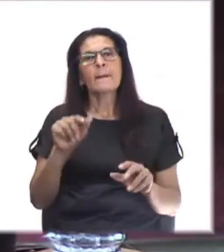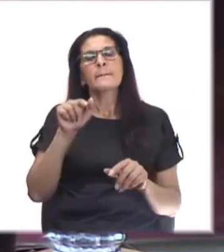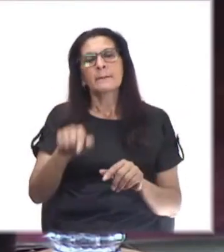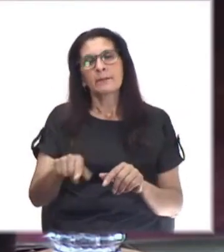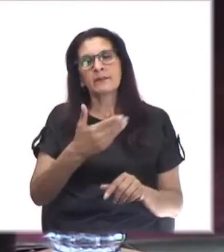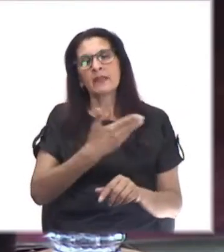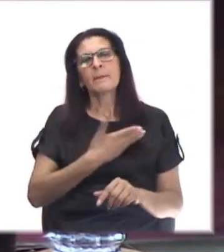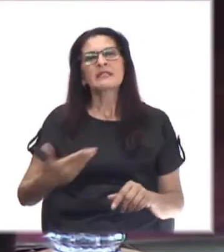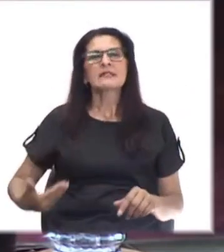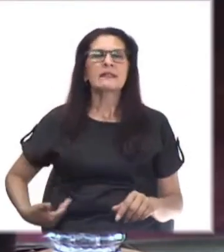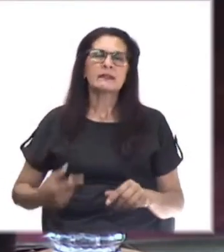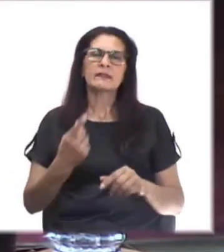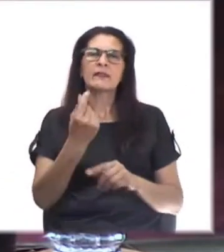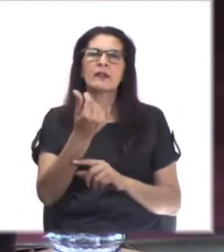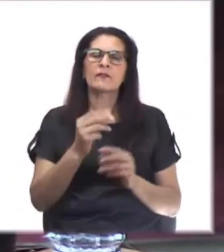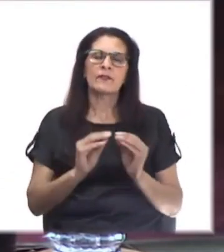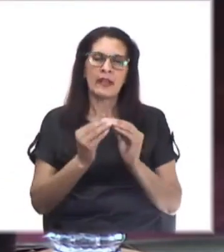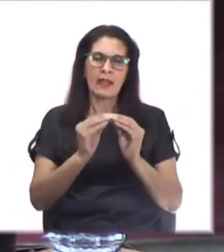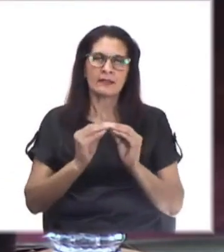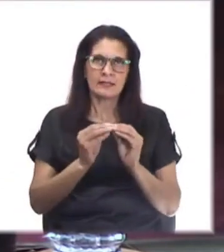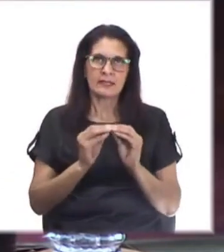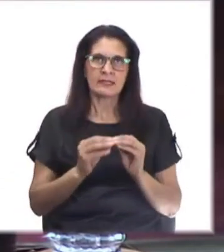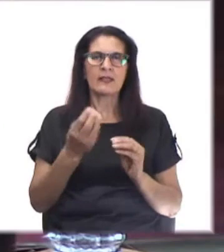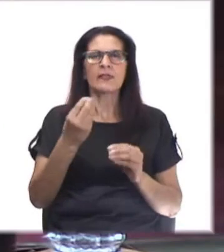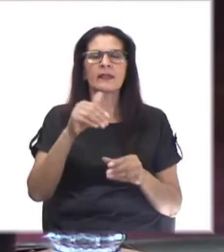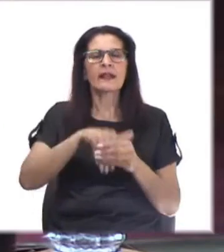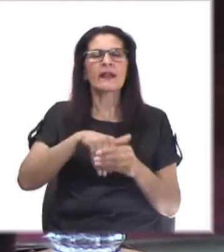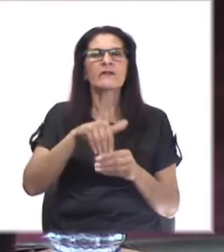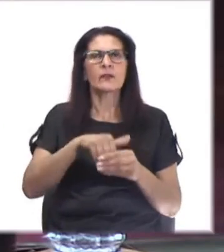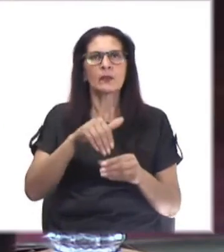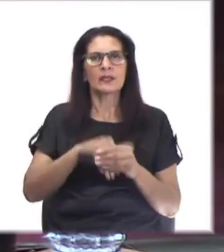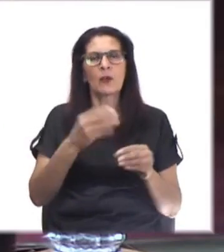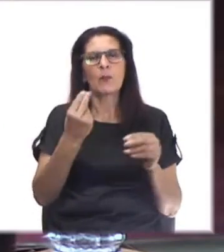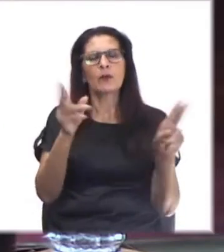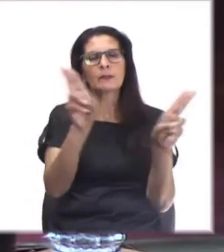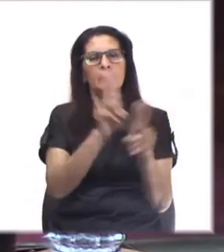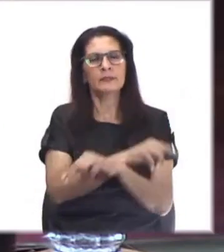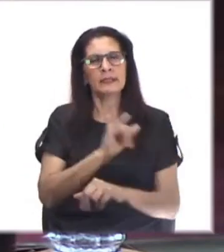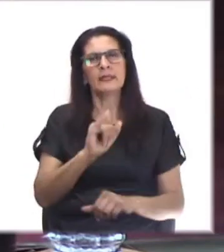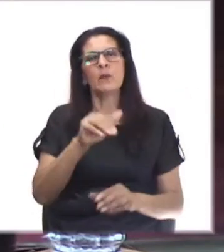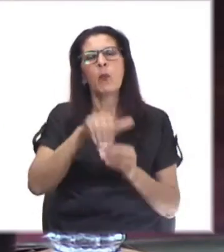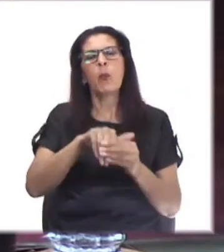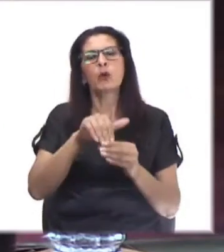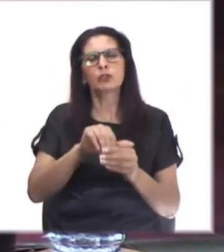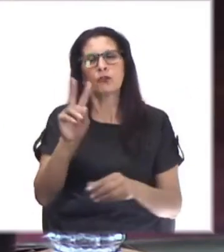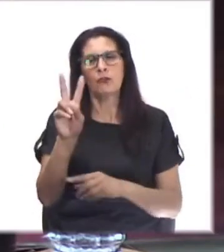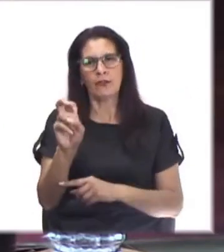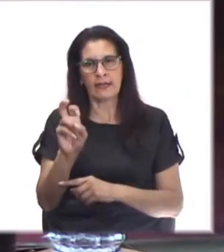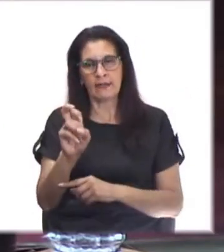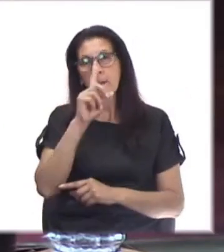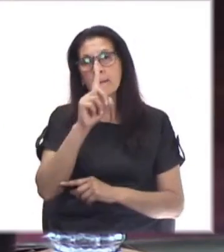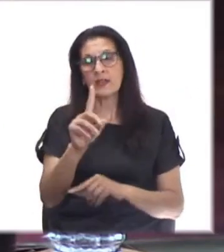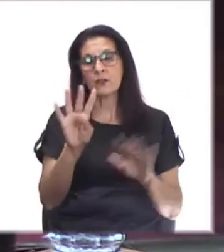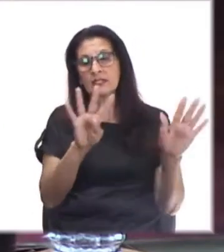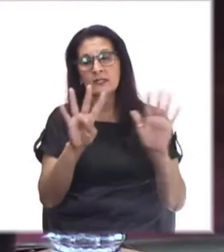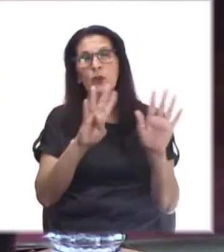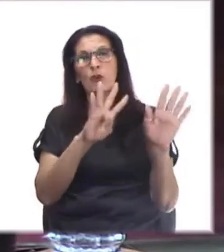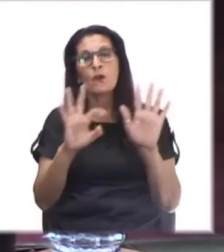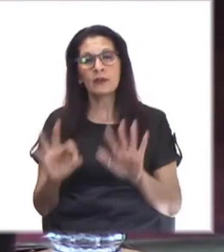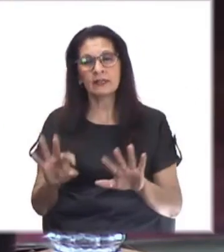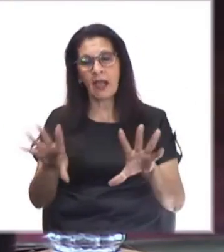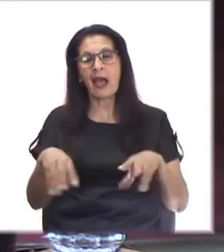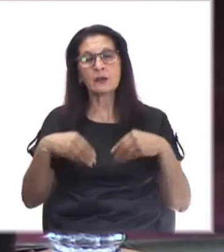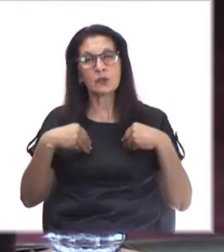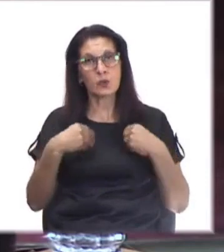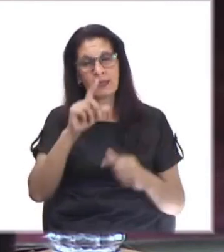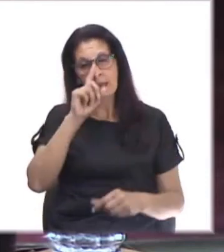de Finanzas de la campaña de referéndum por la ley de caducidad y el voto verde. En 1990 asume en Montevideo